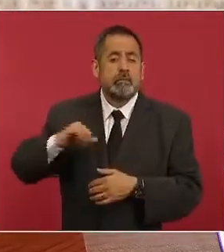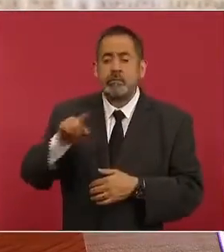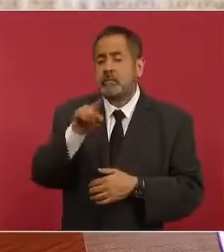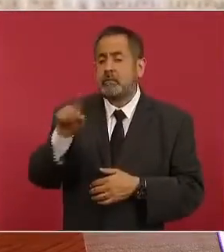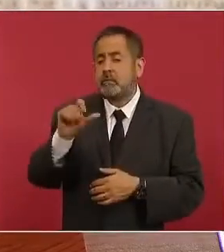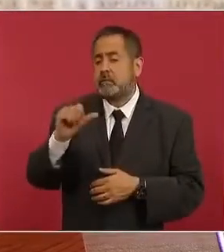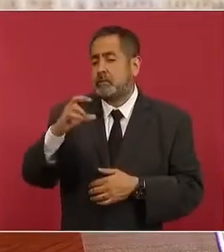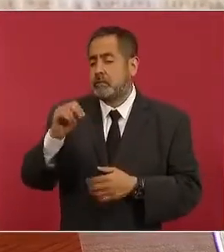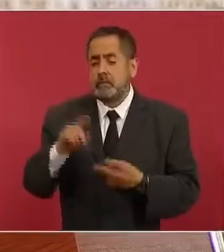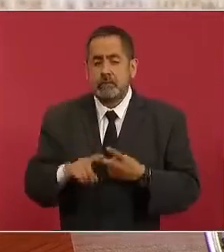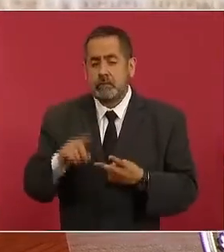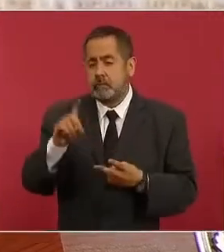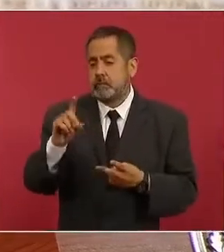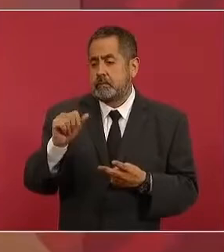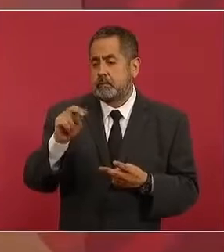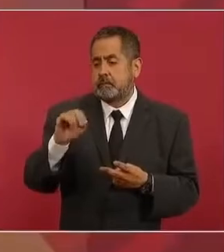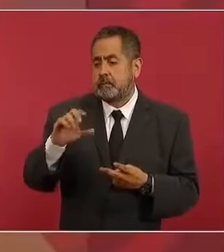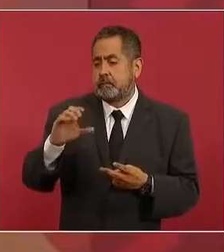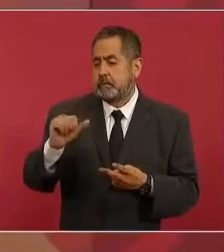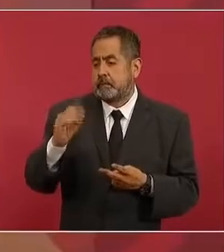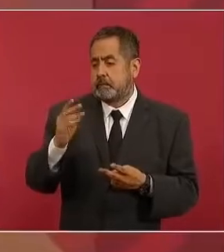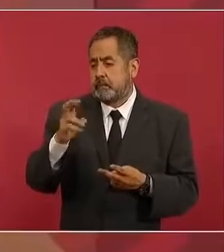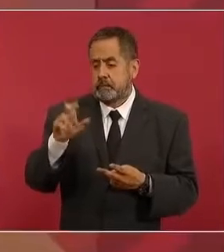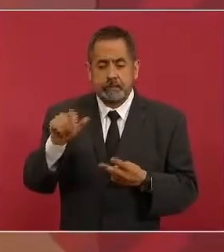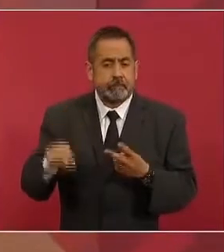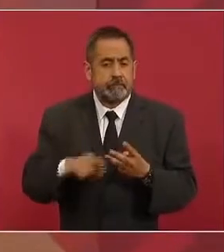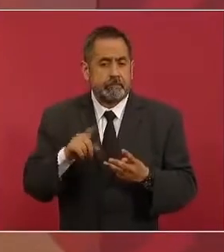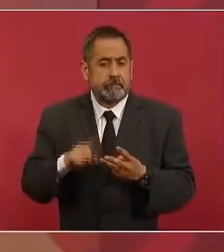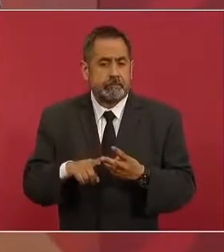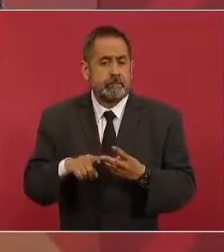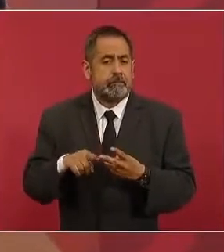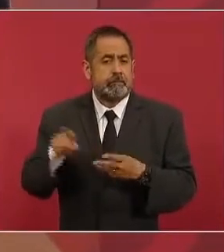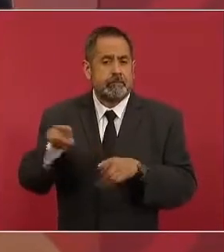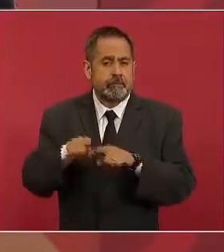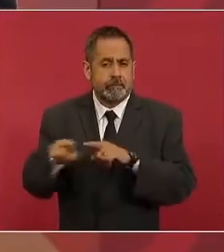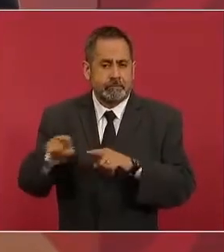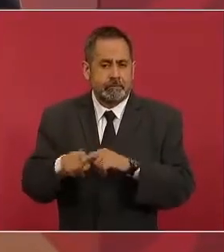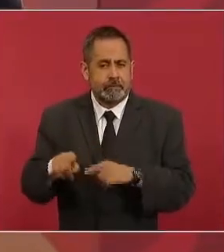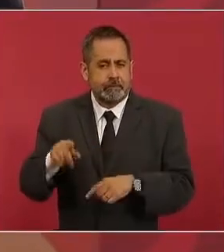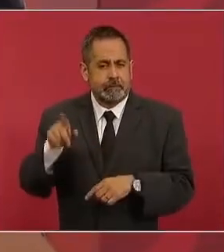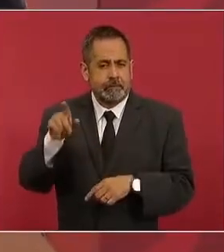Con Daniel Cabrera, con los hermanos Flores Magón,